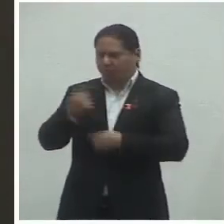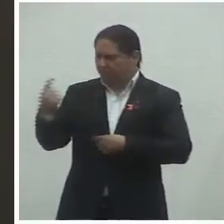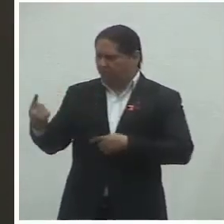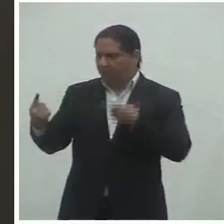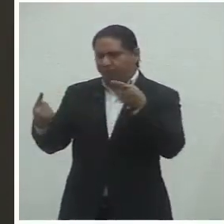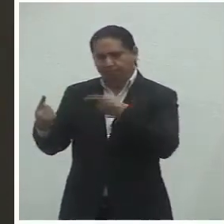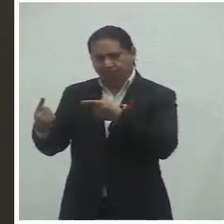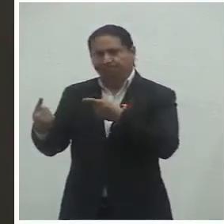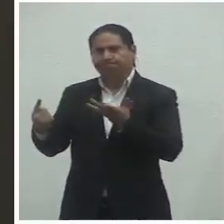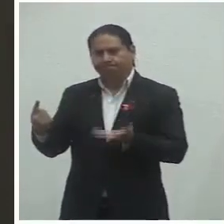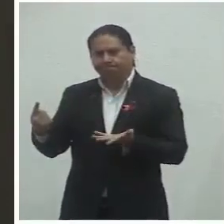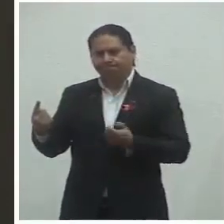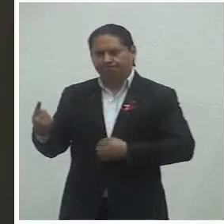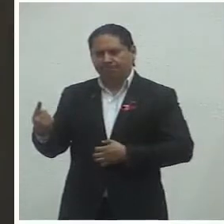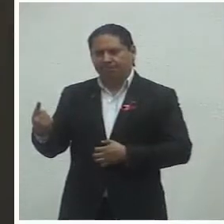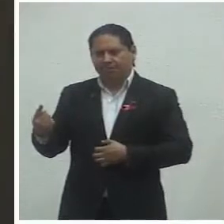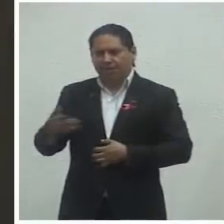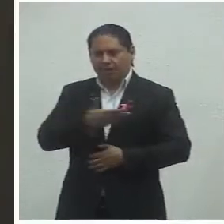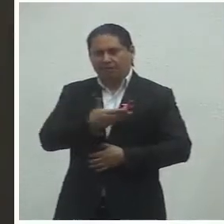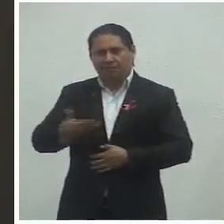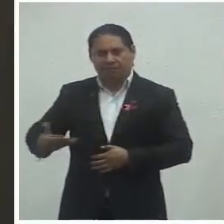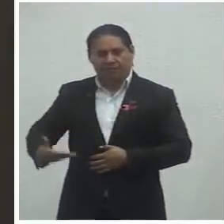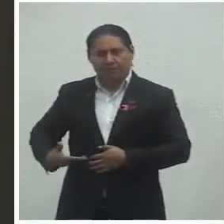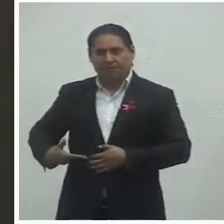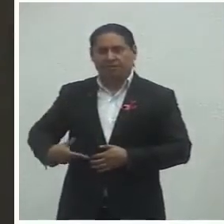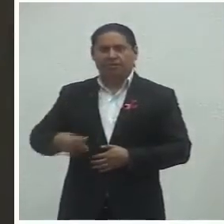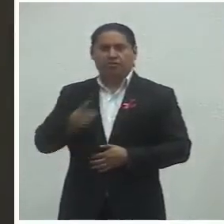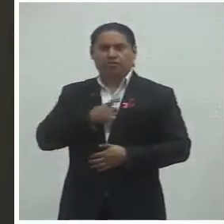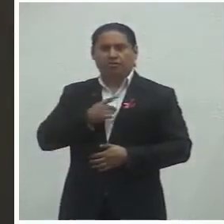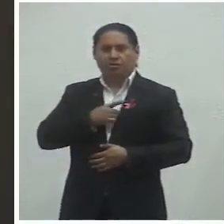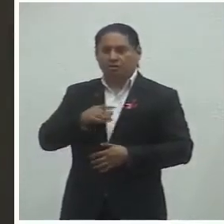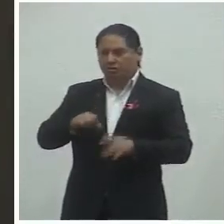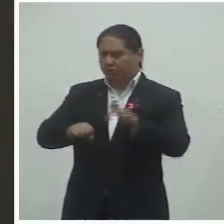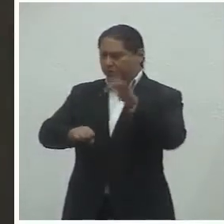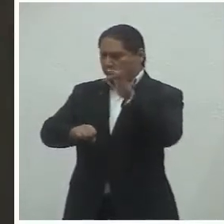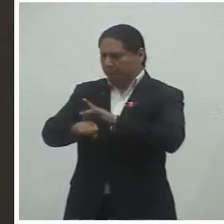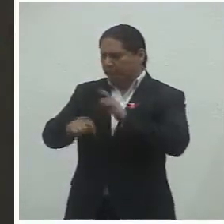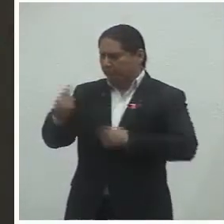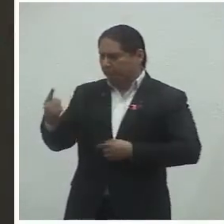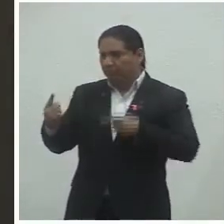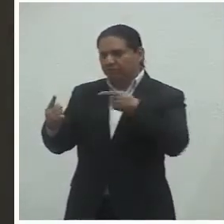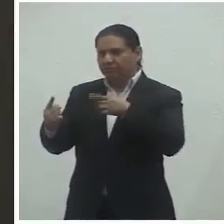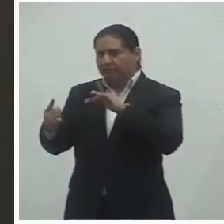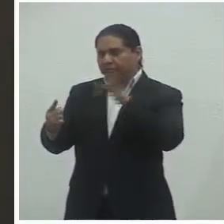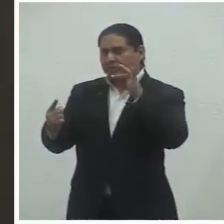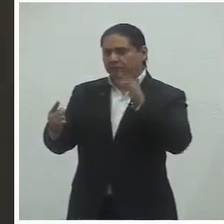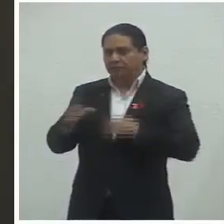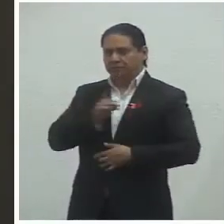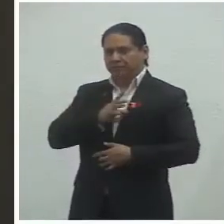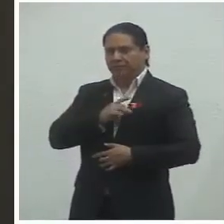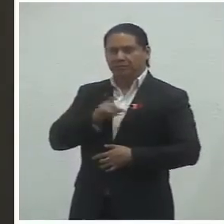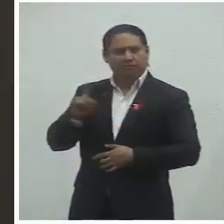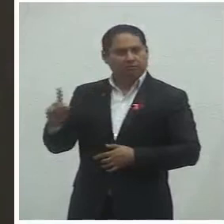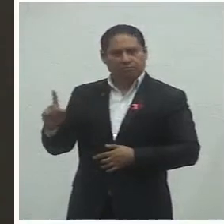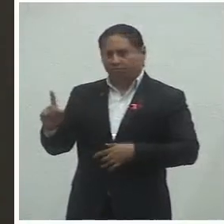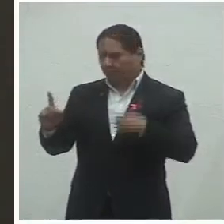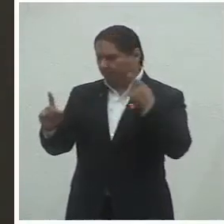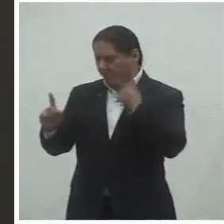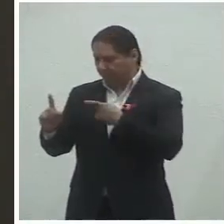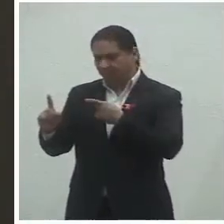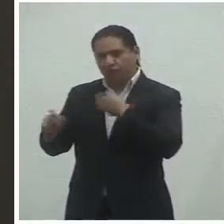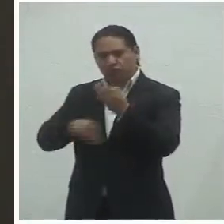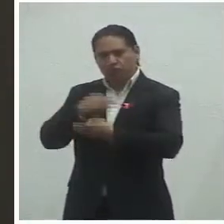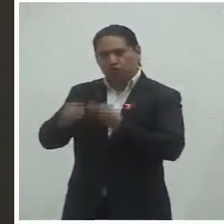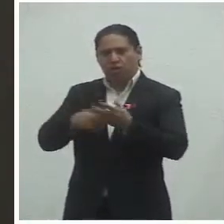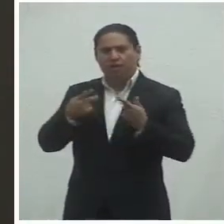Se busca que el presidente ya no sea una entidad intocable, sino que, como todas